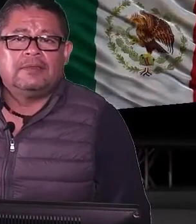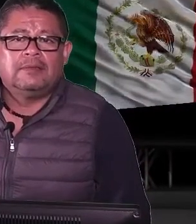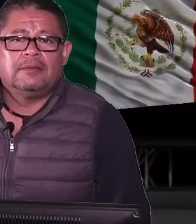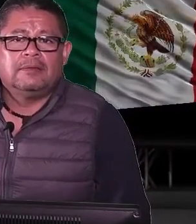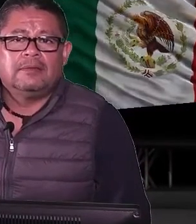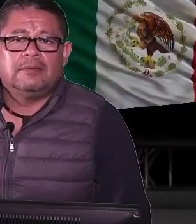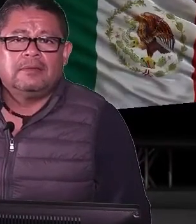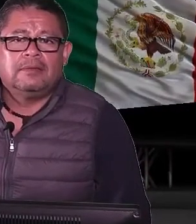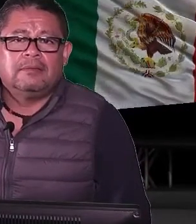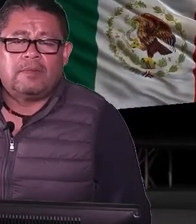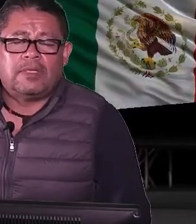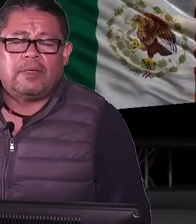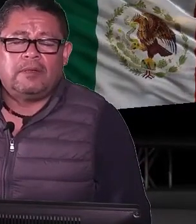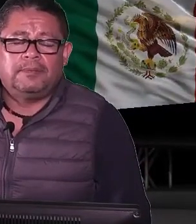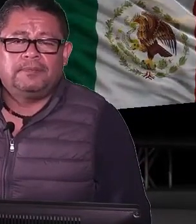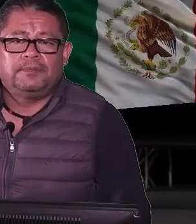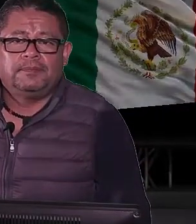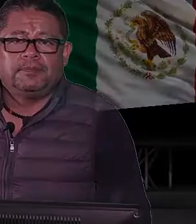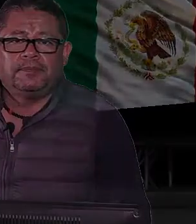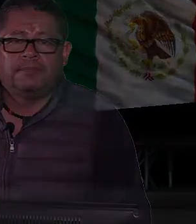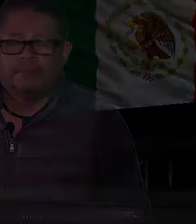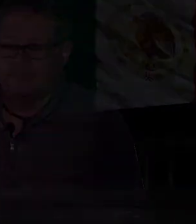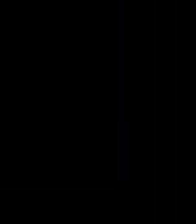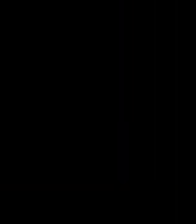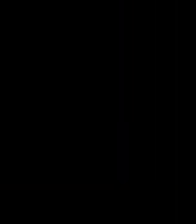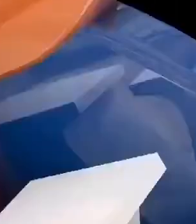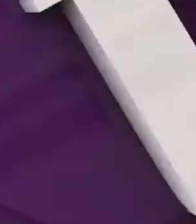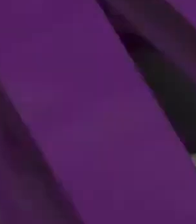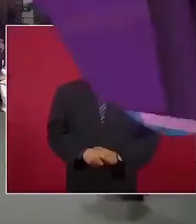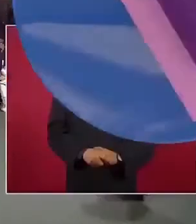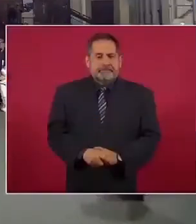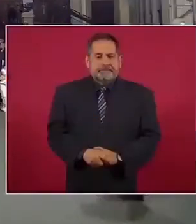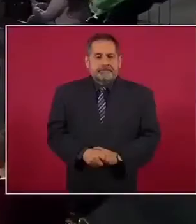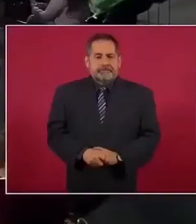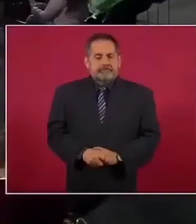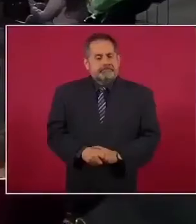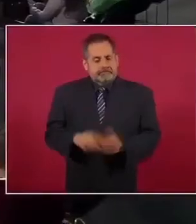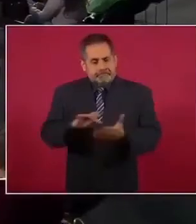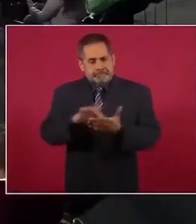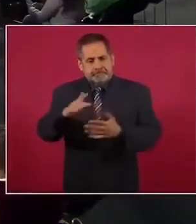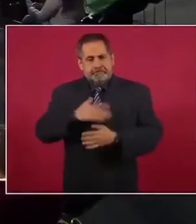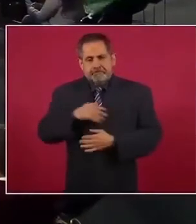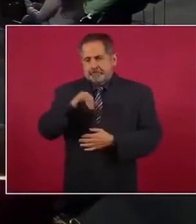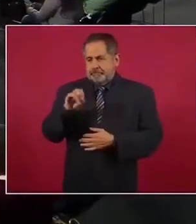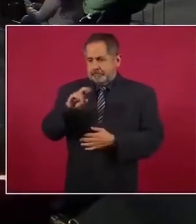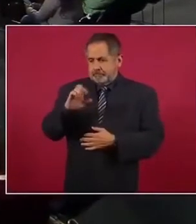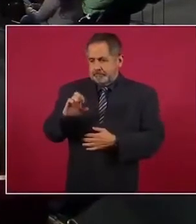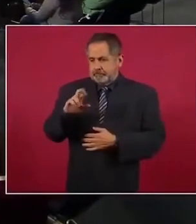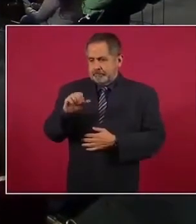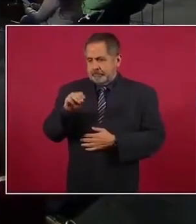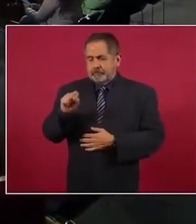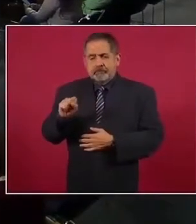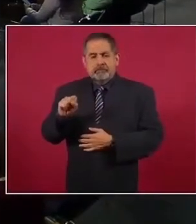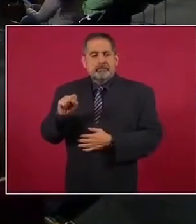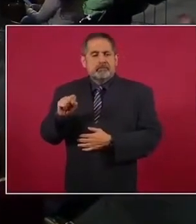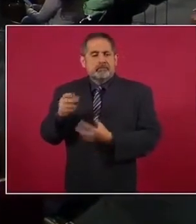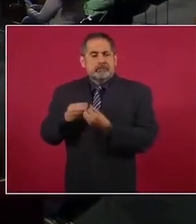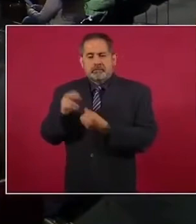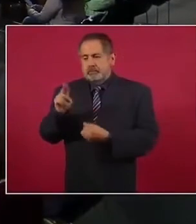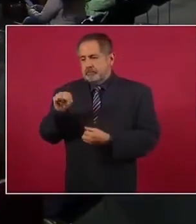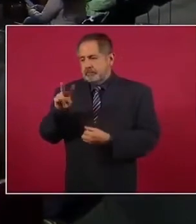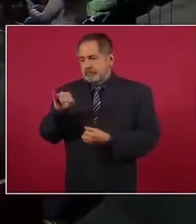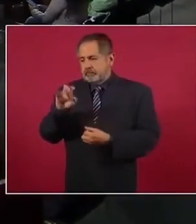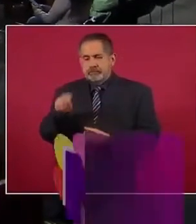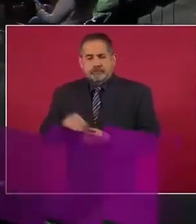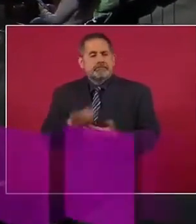nunca. Vamos a verlo. Le agradezco mucho, Jorge Ramos de Univisión y Reforma. Le agradezco